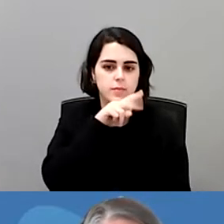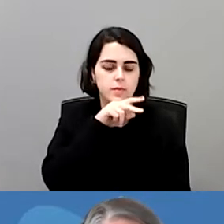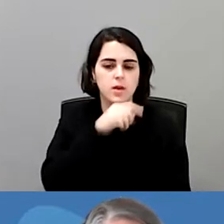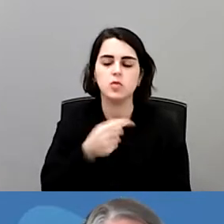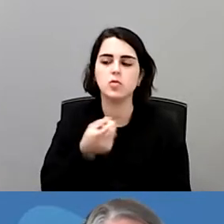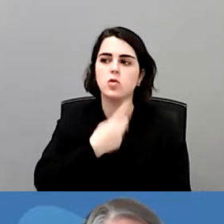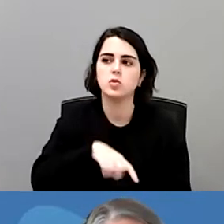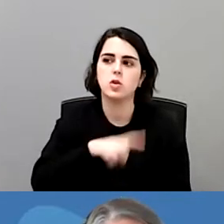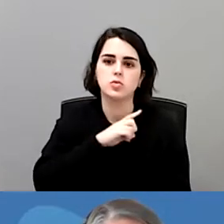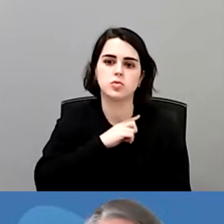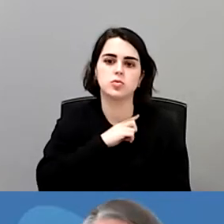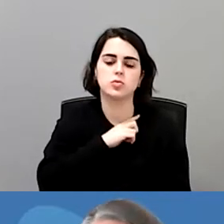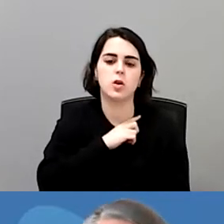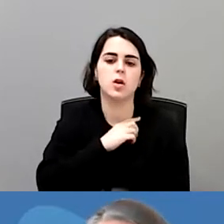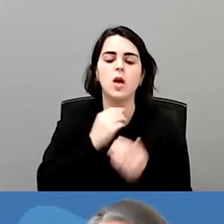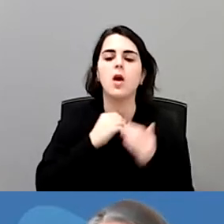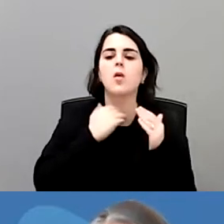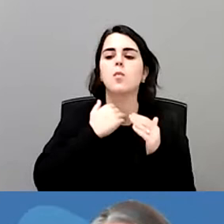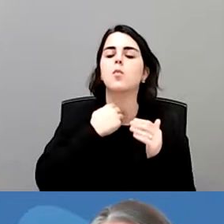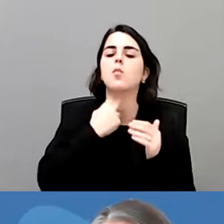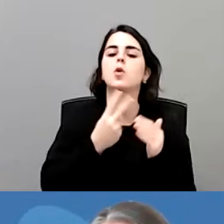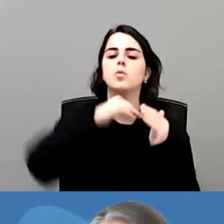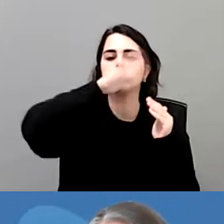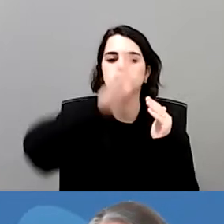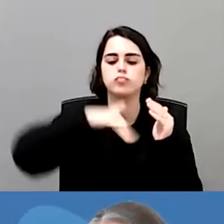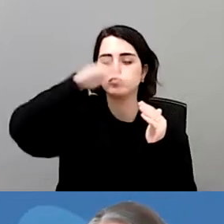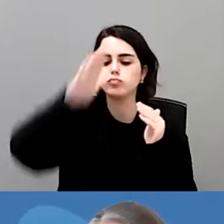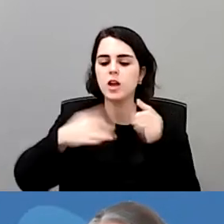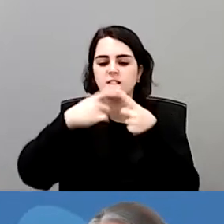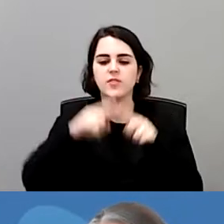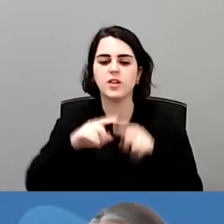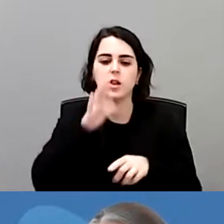pusiésemos diferentes tonos de voz a tus diferentes estados de ánimo?